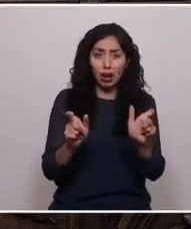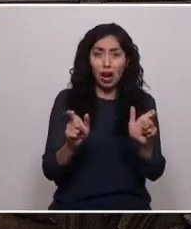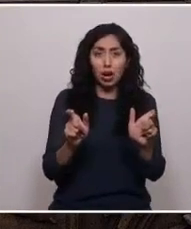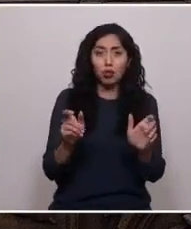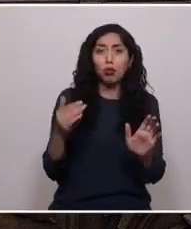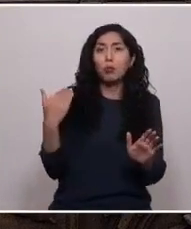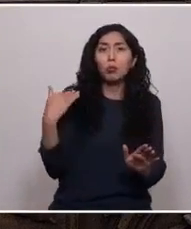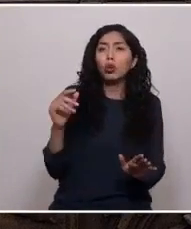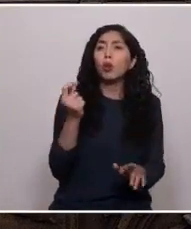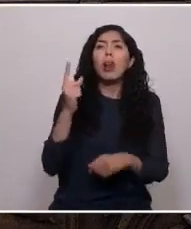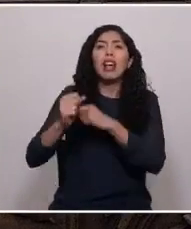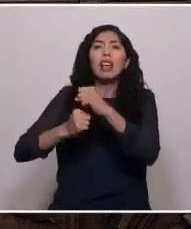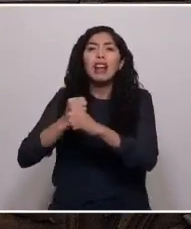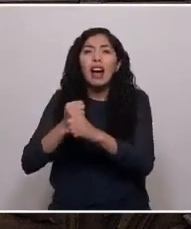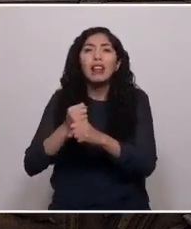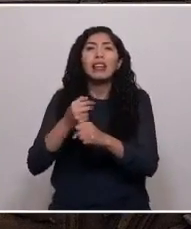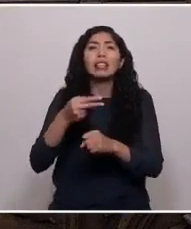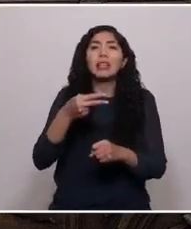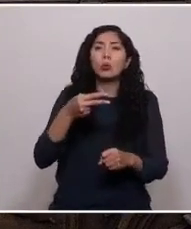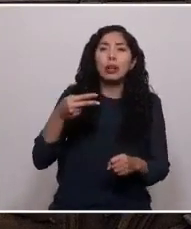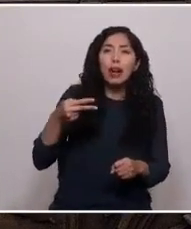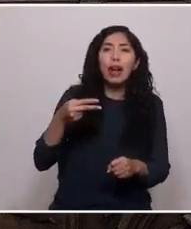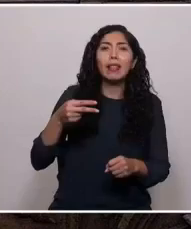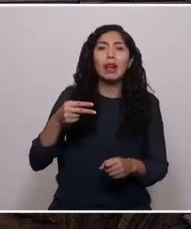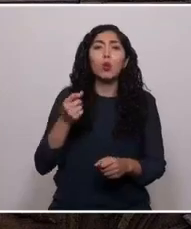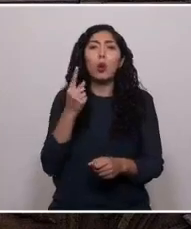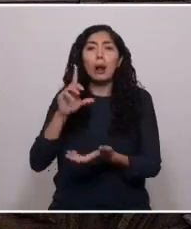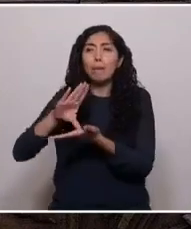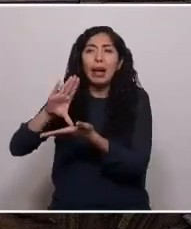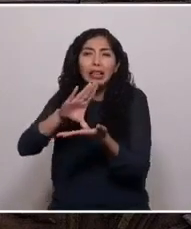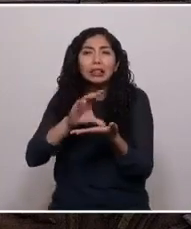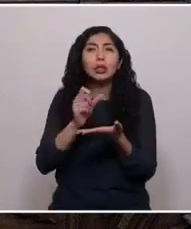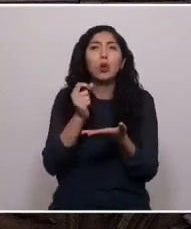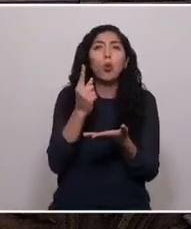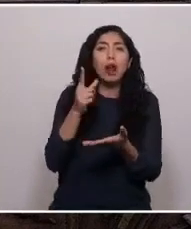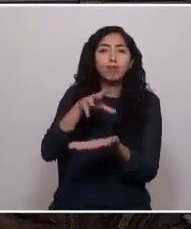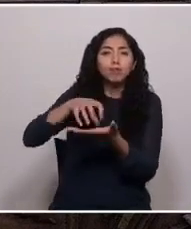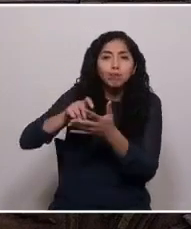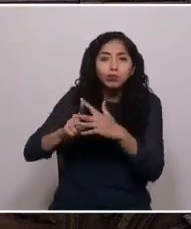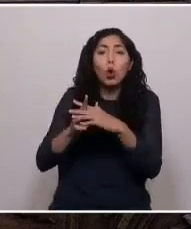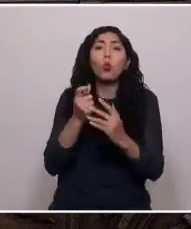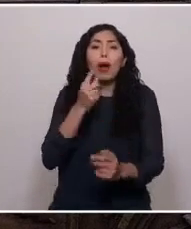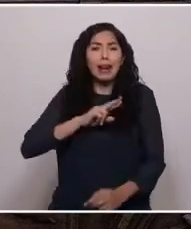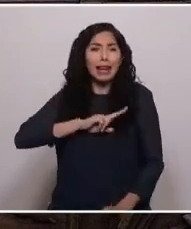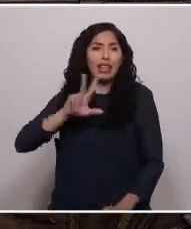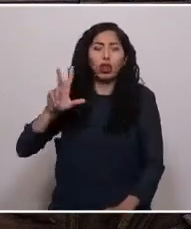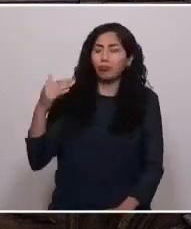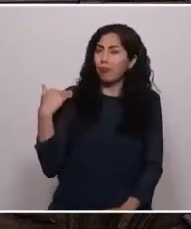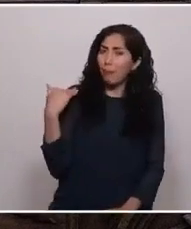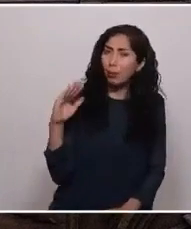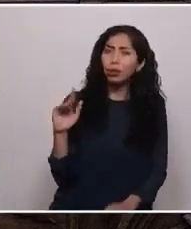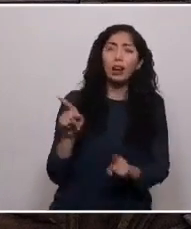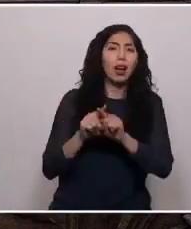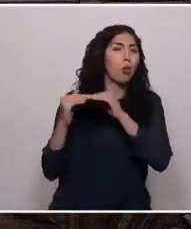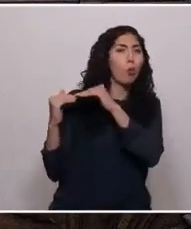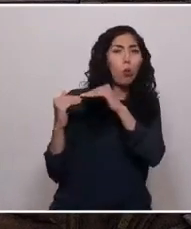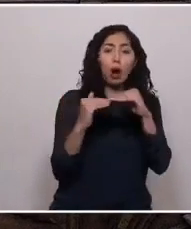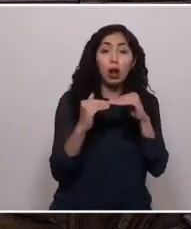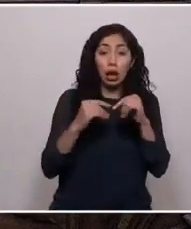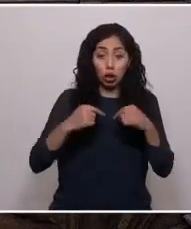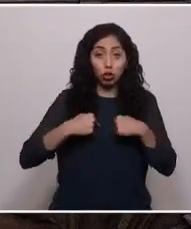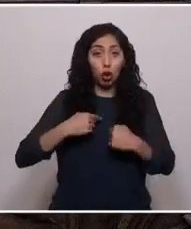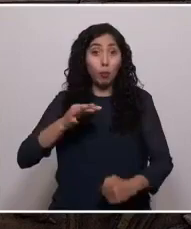de edad sexo nacionalidad religión etnia o cualquier otra condición en esta línea como mujer